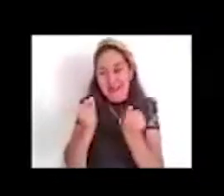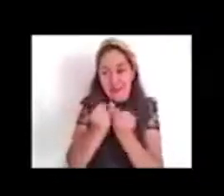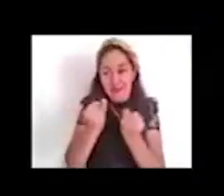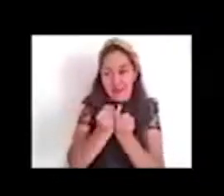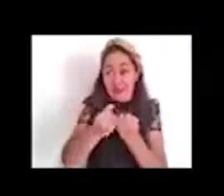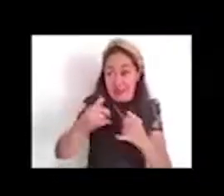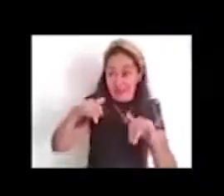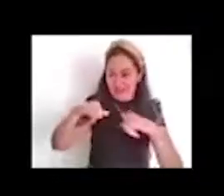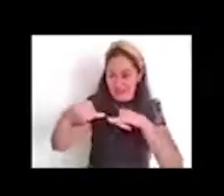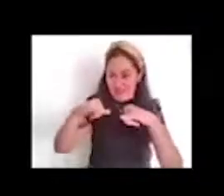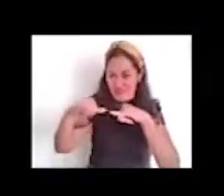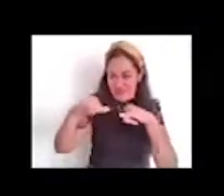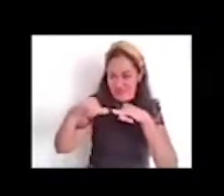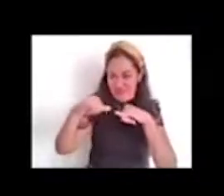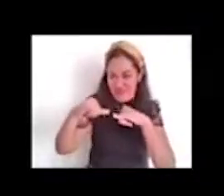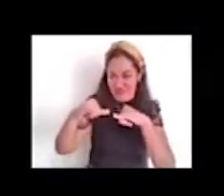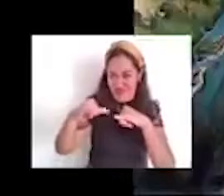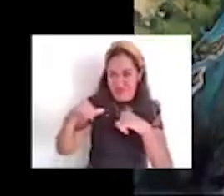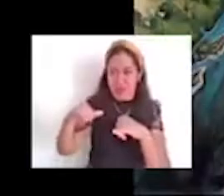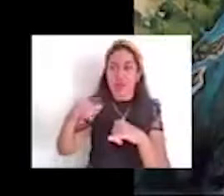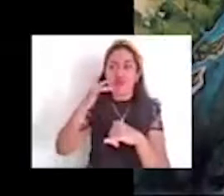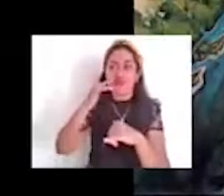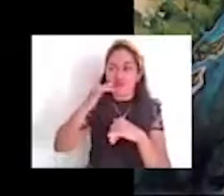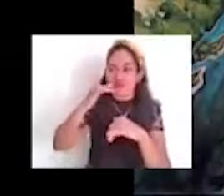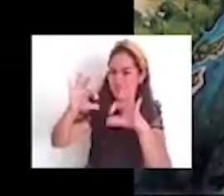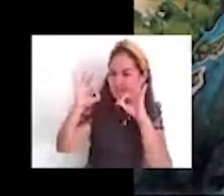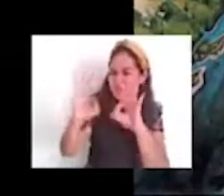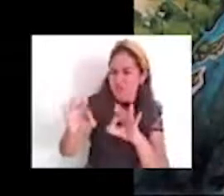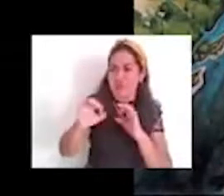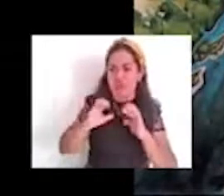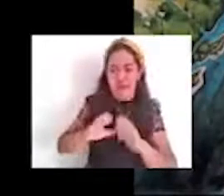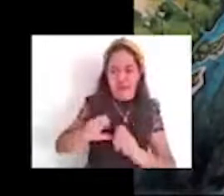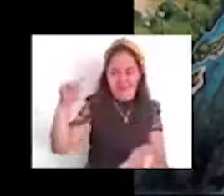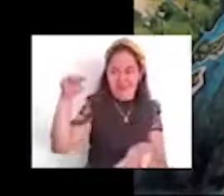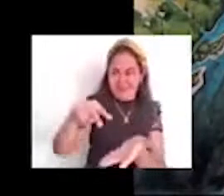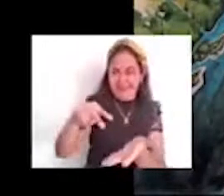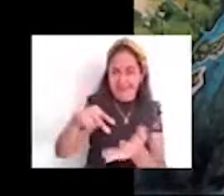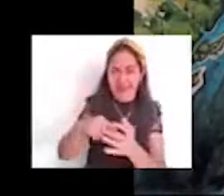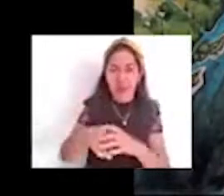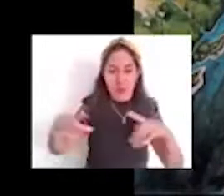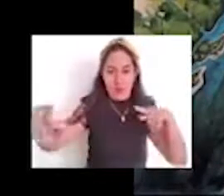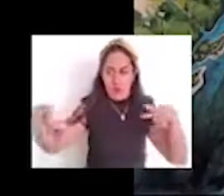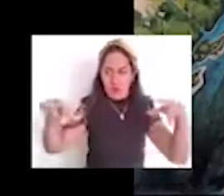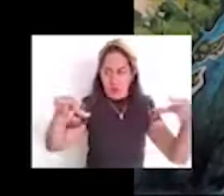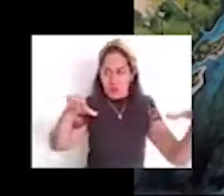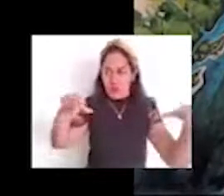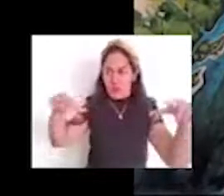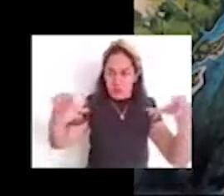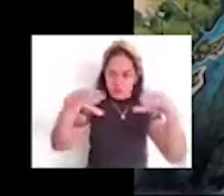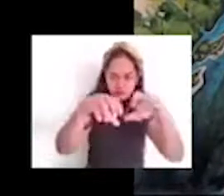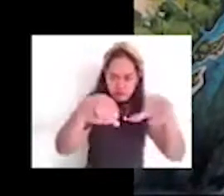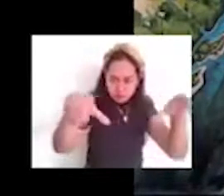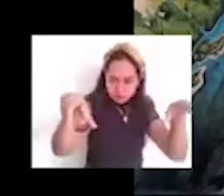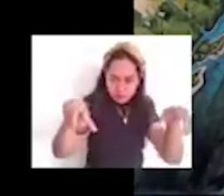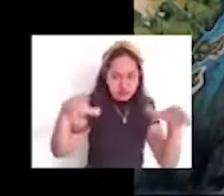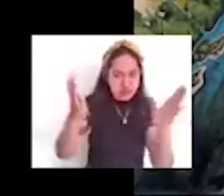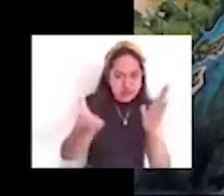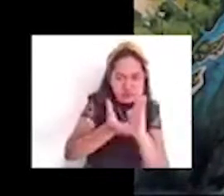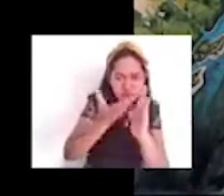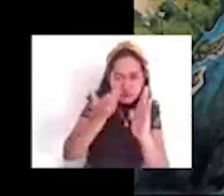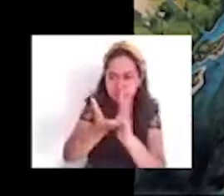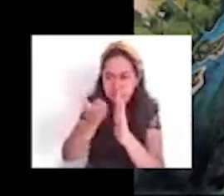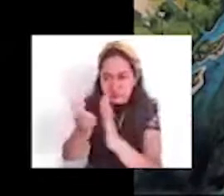ver aquí una reconstitución de esta suerte de islotes y de médanos que